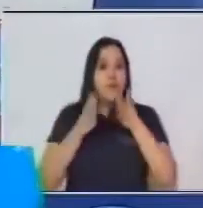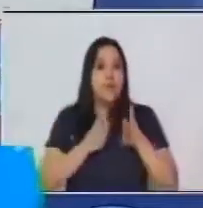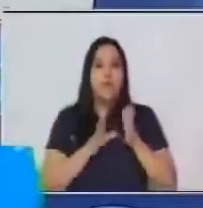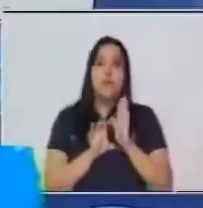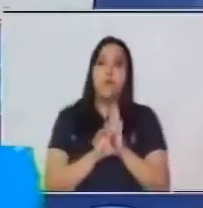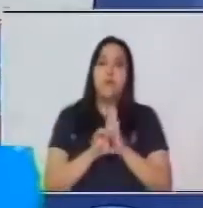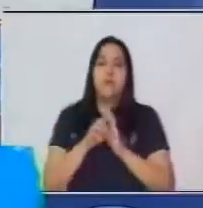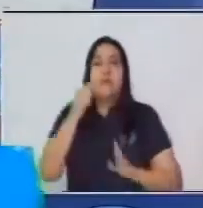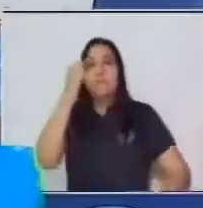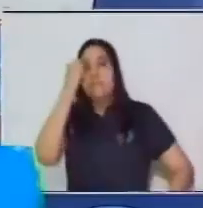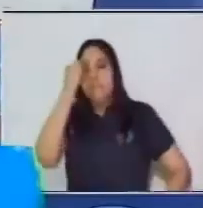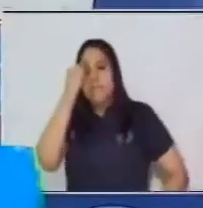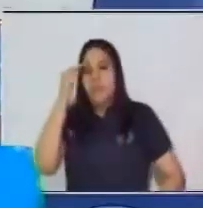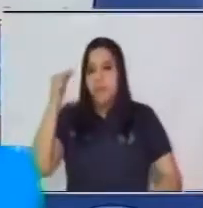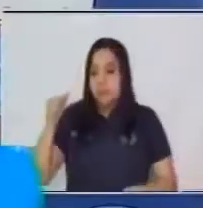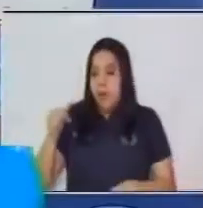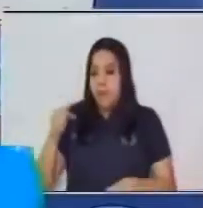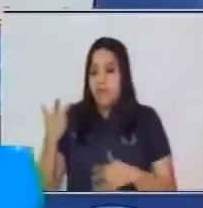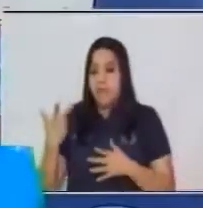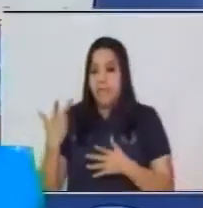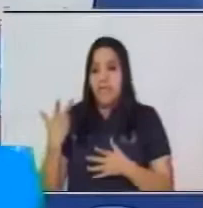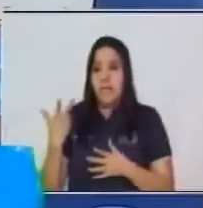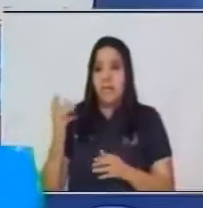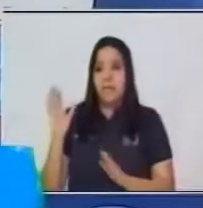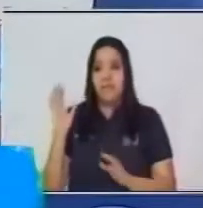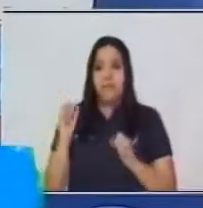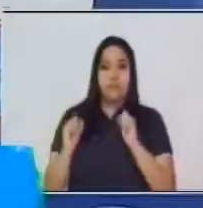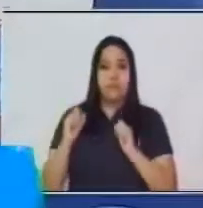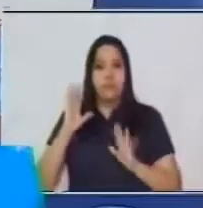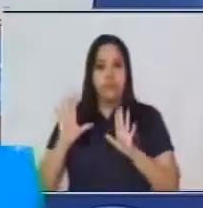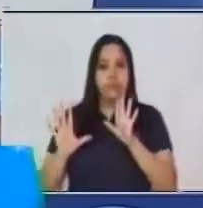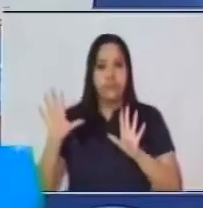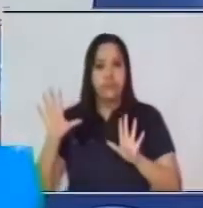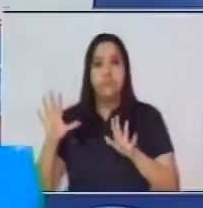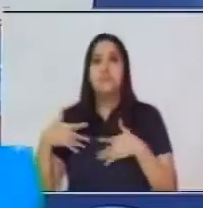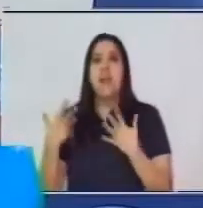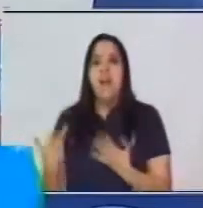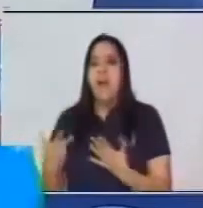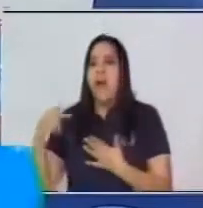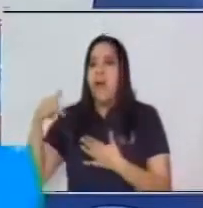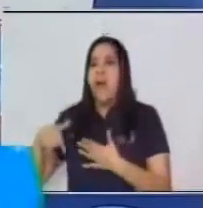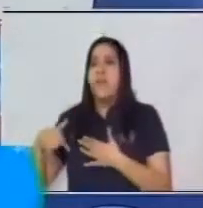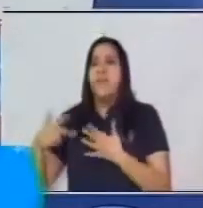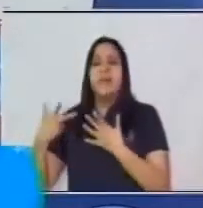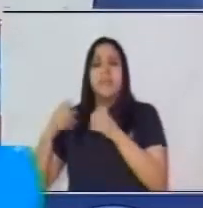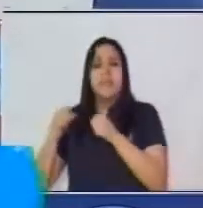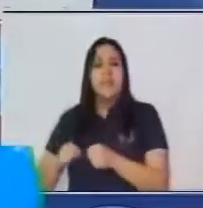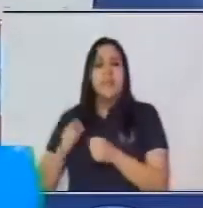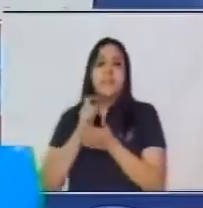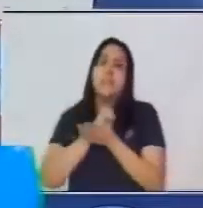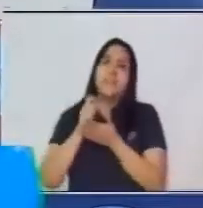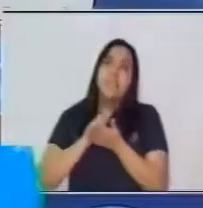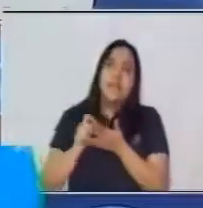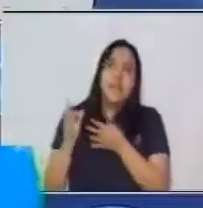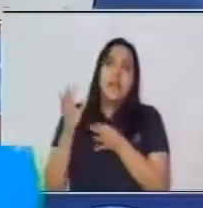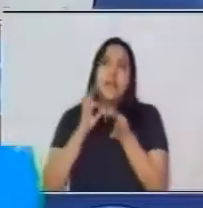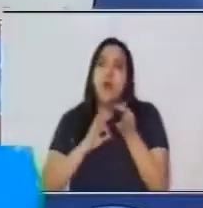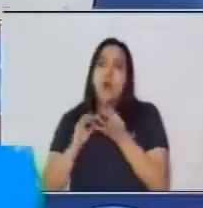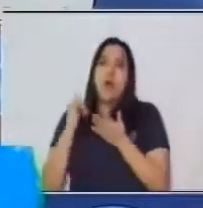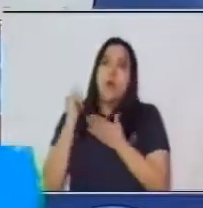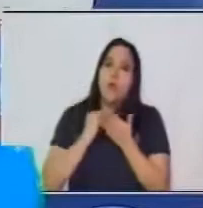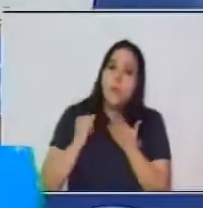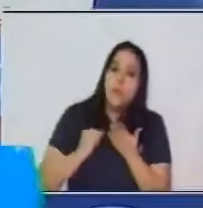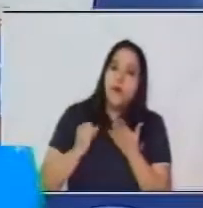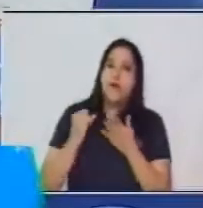a nuestro personaje en la siguiente para hacer el nudo? ¿Qué le podríamos poner en el texto? ¿Qué podríamos dibujar y